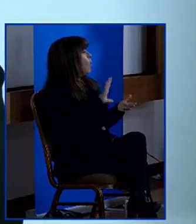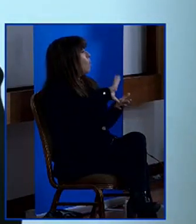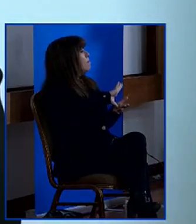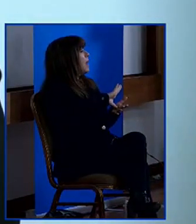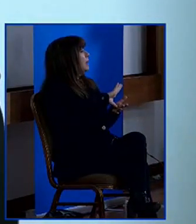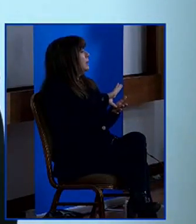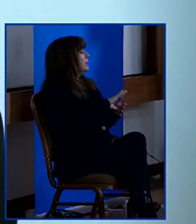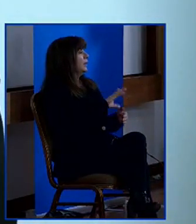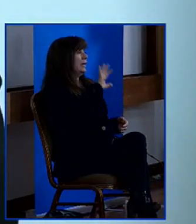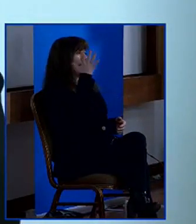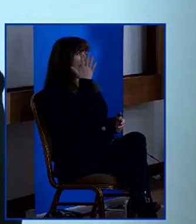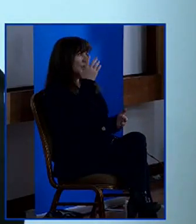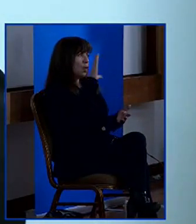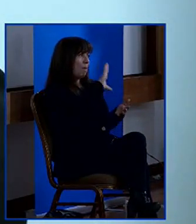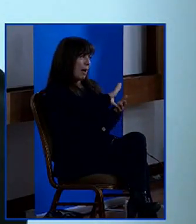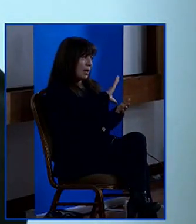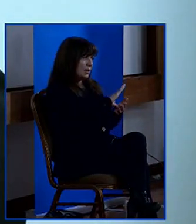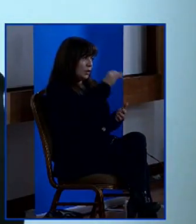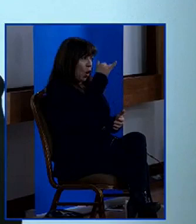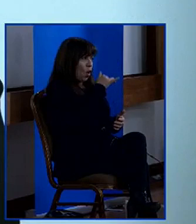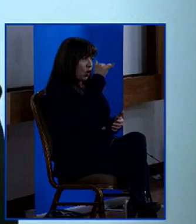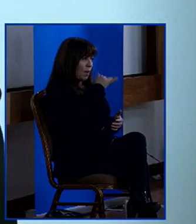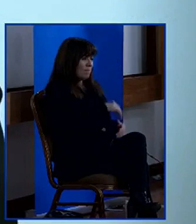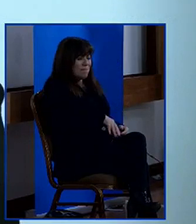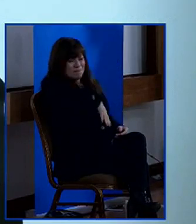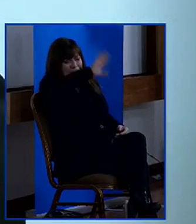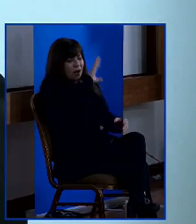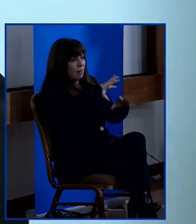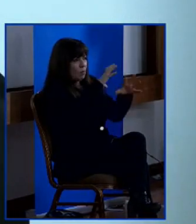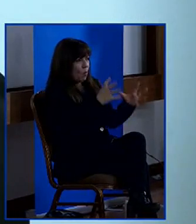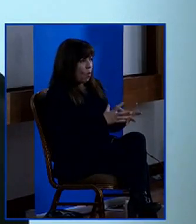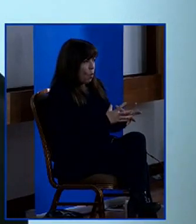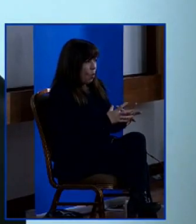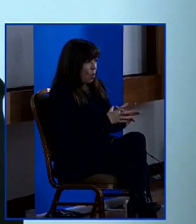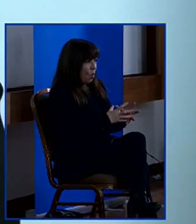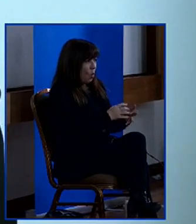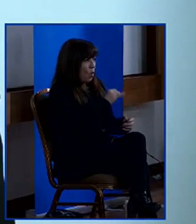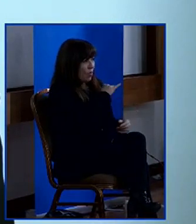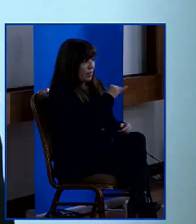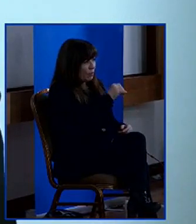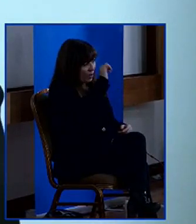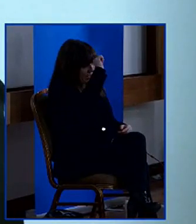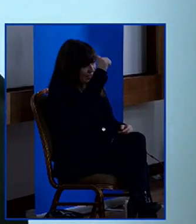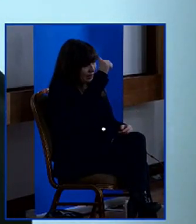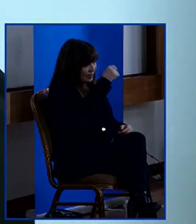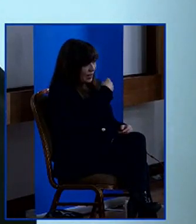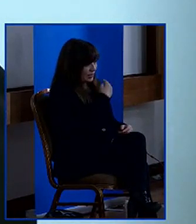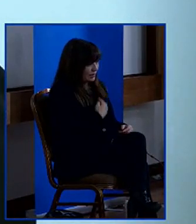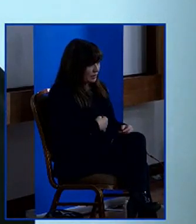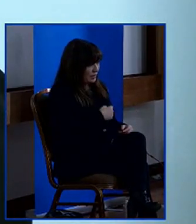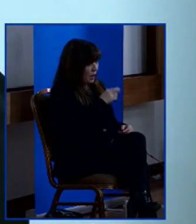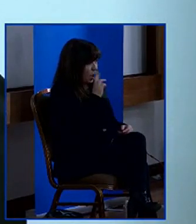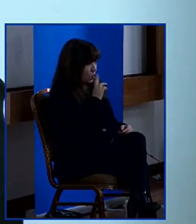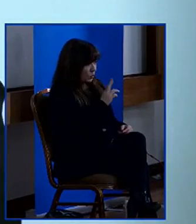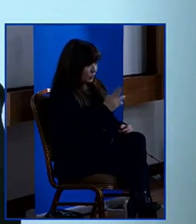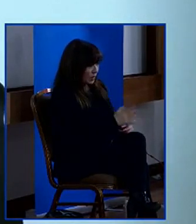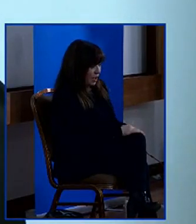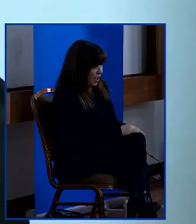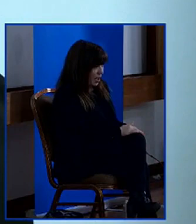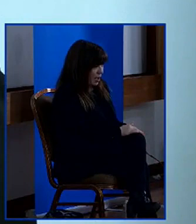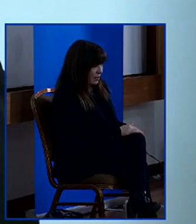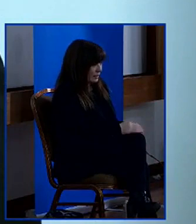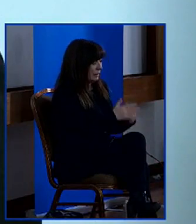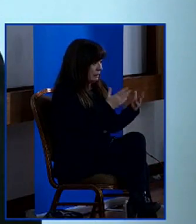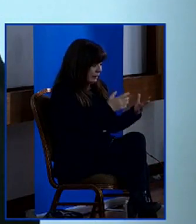sería el quinto país más contaminante del mundo, después de USA, la India, China y Rusia. Con lo cual,